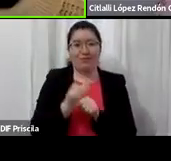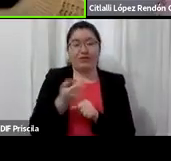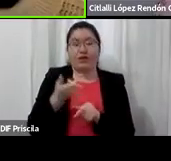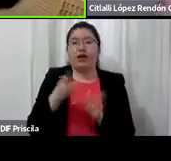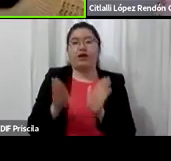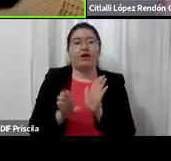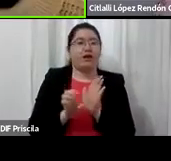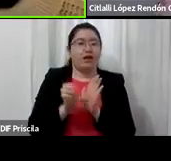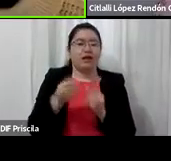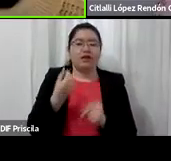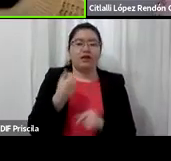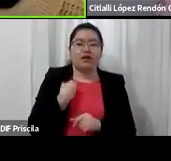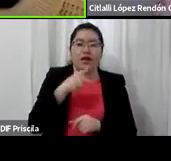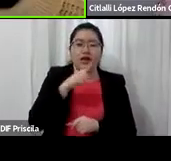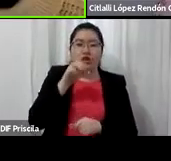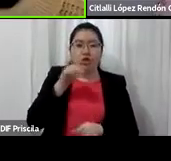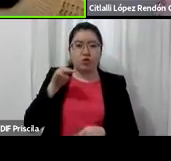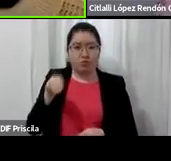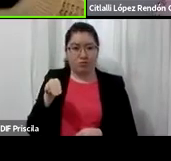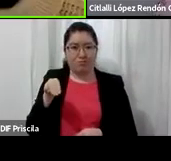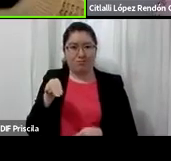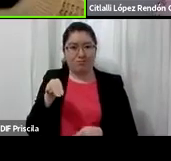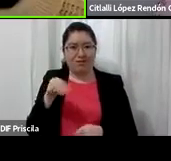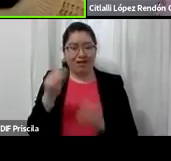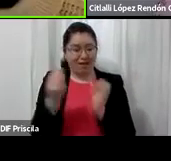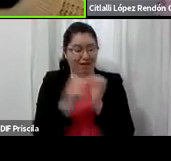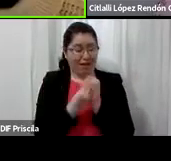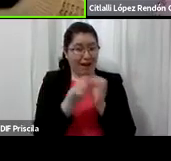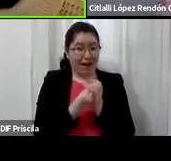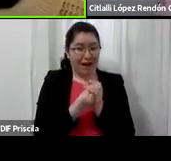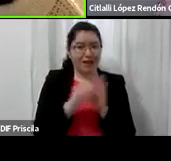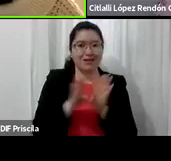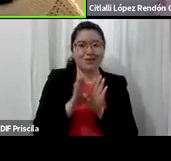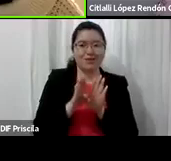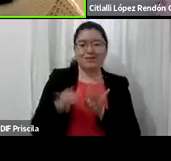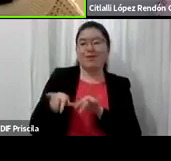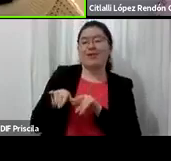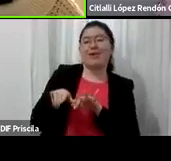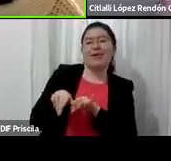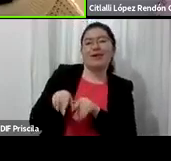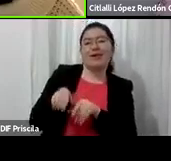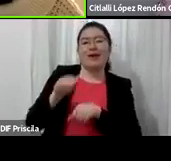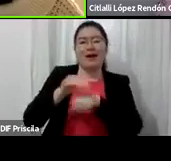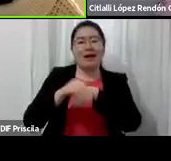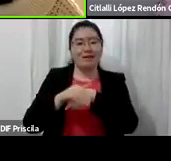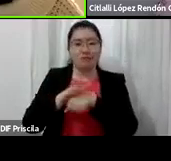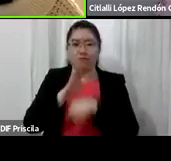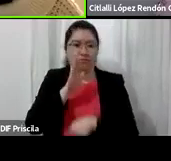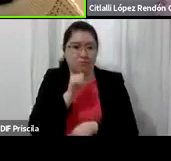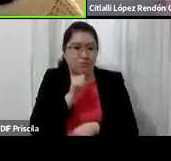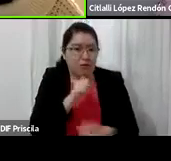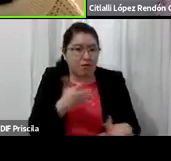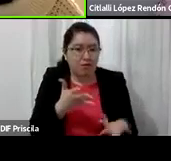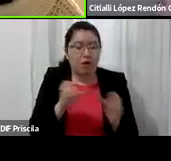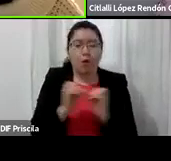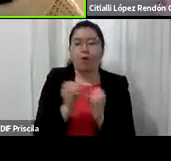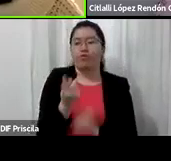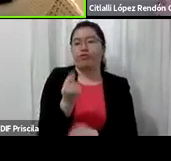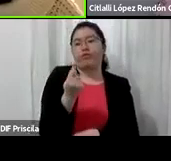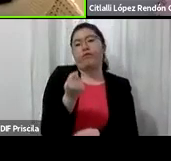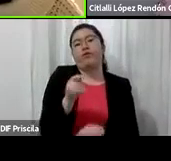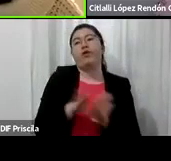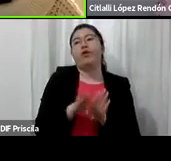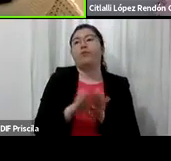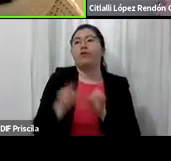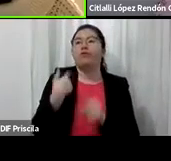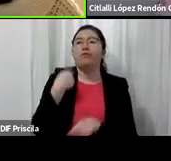chatear entre ellos, conectar de manera interpersonal. Entonces, eso fue lo que hicimos. Hicimos un proyecto que se llama